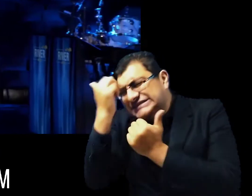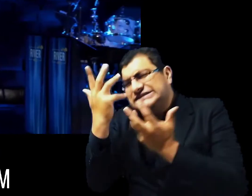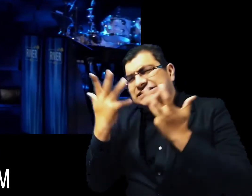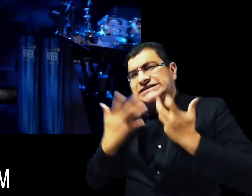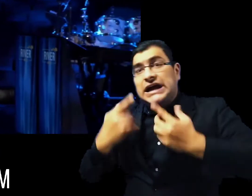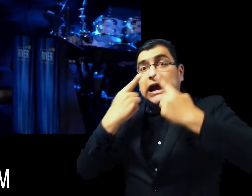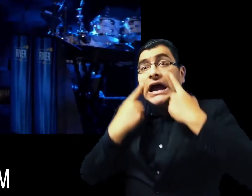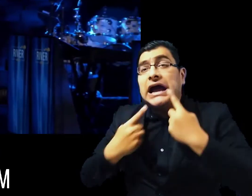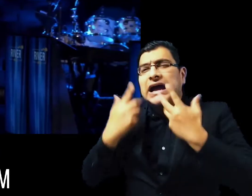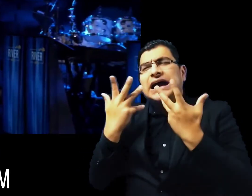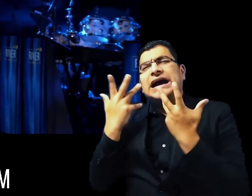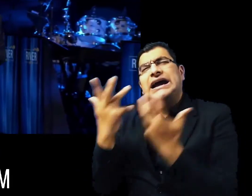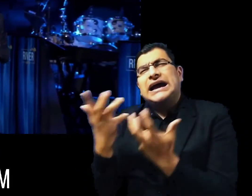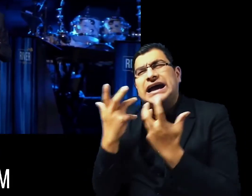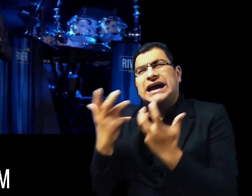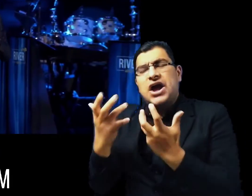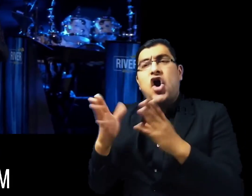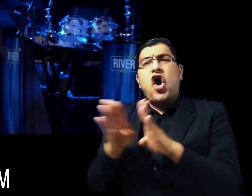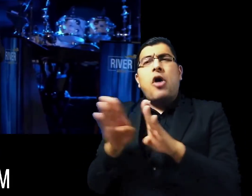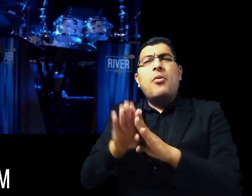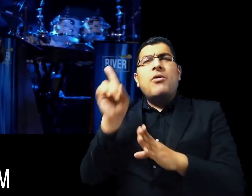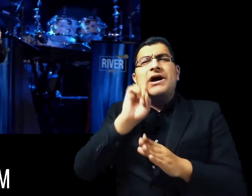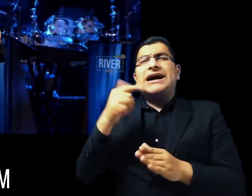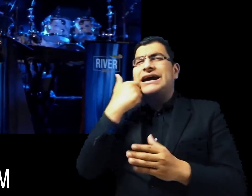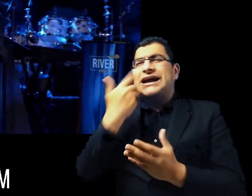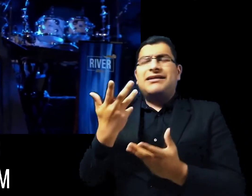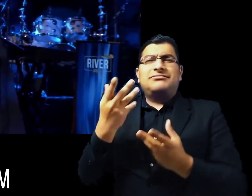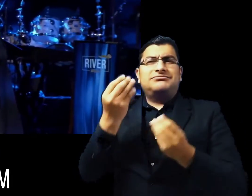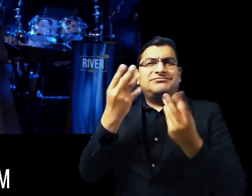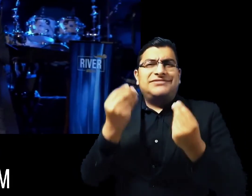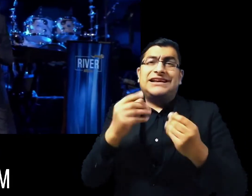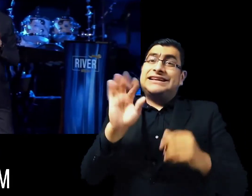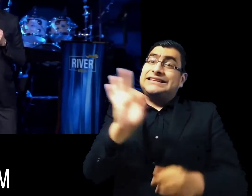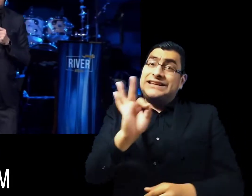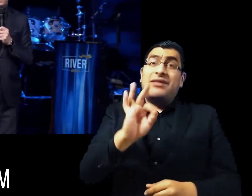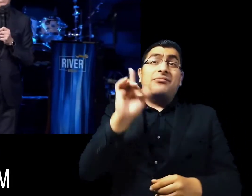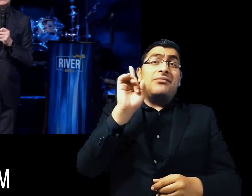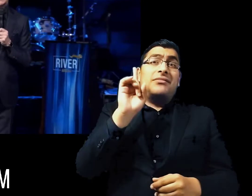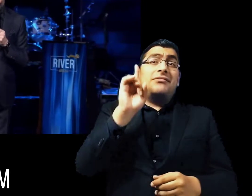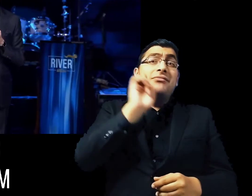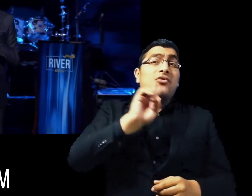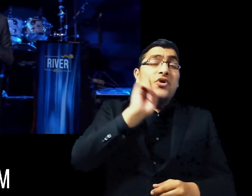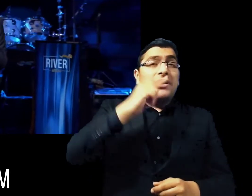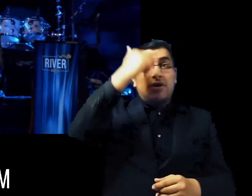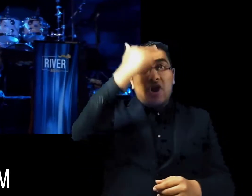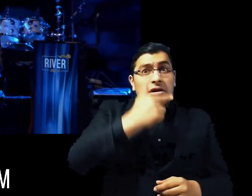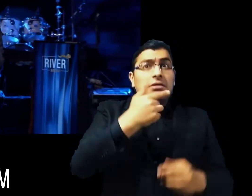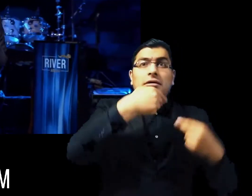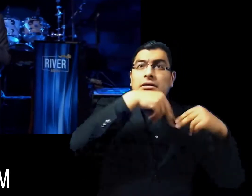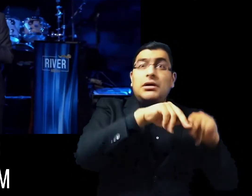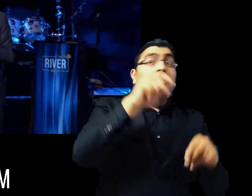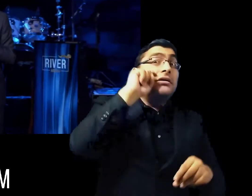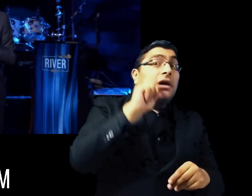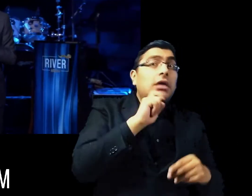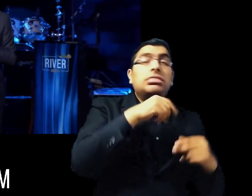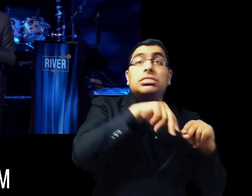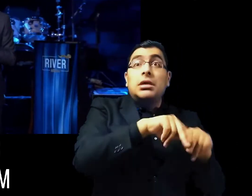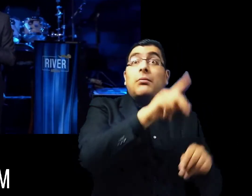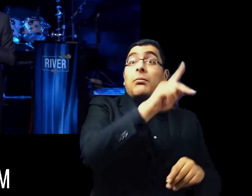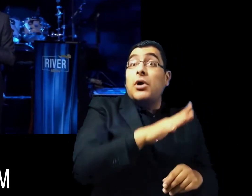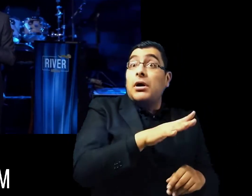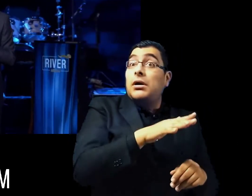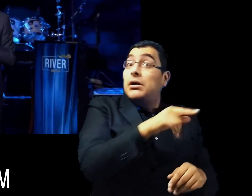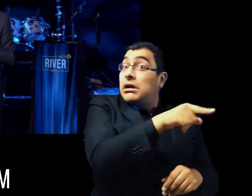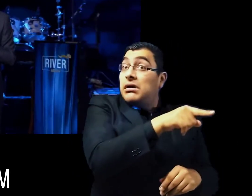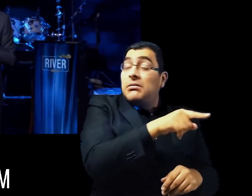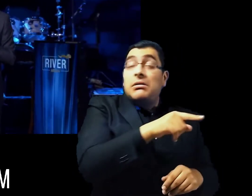arrepentimiento, sedienta por incontables noches de hacer el amor sin encontrarlo,